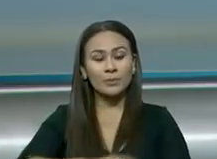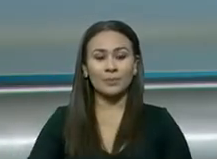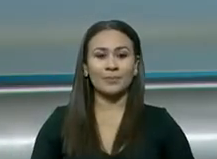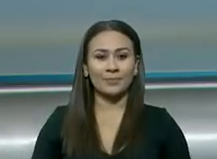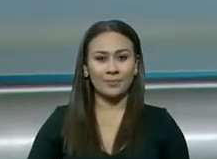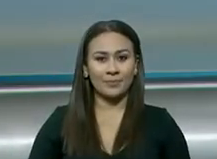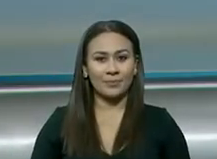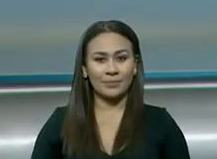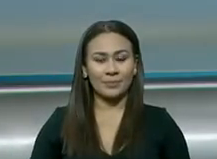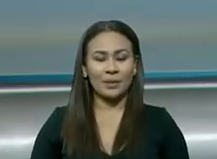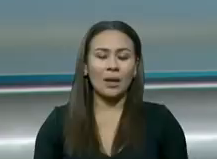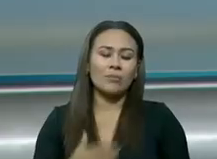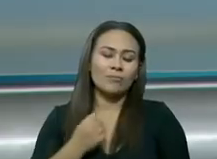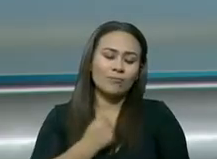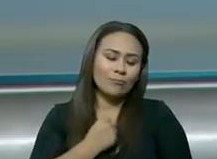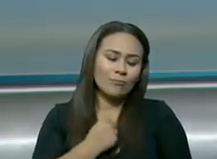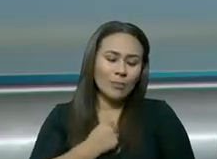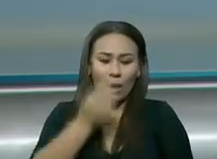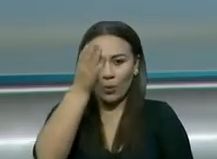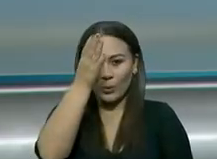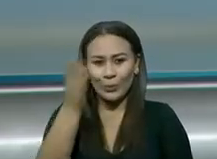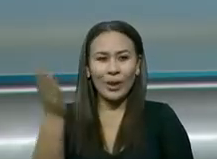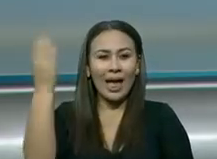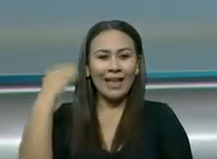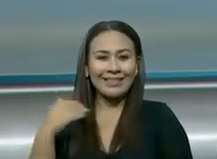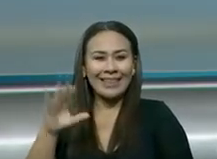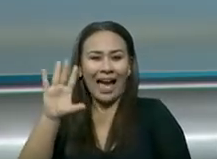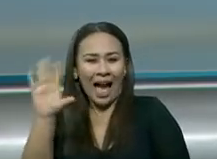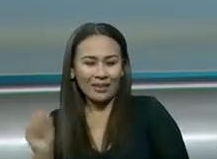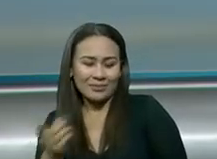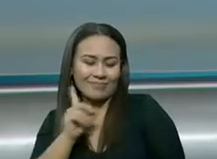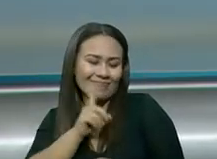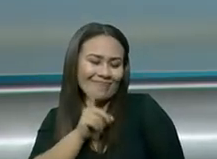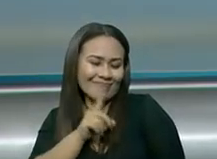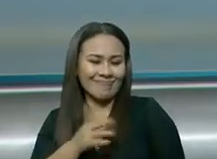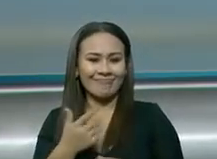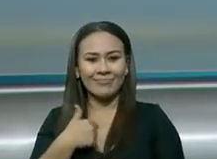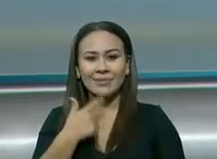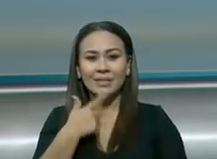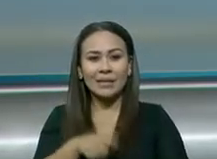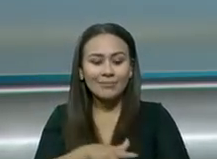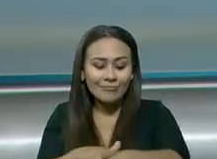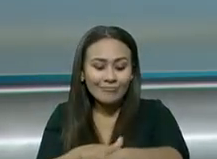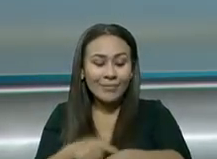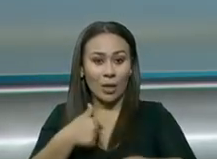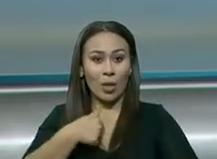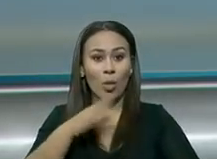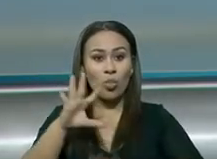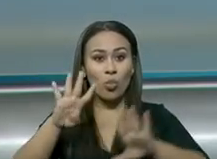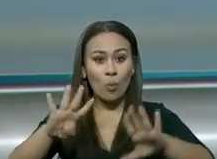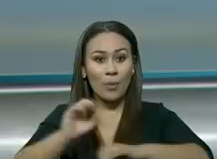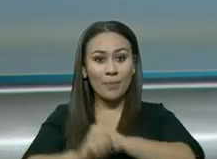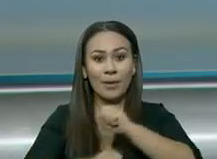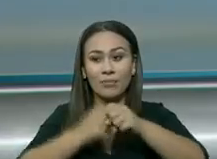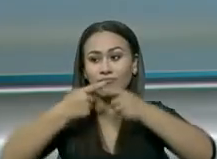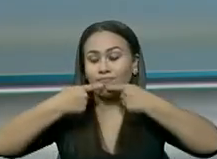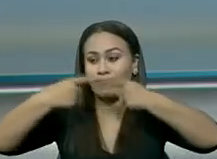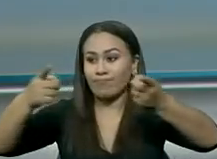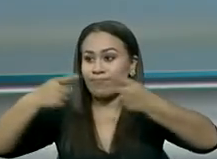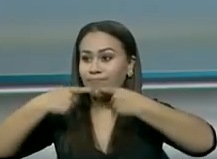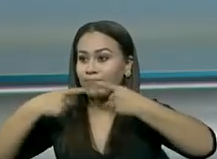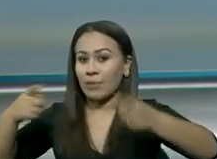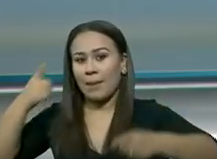afrodescendientes rescata su riqueza cultural a través de la danza. Ellos llevan 9 años presentando su arte a